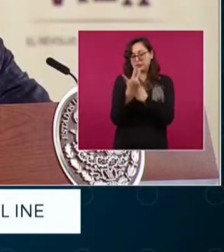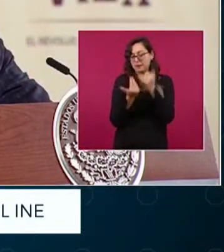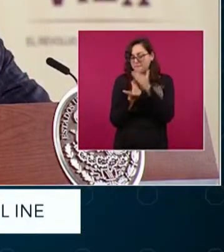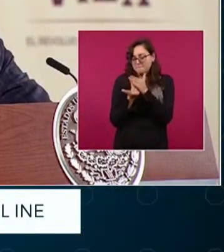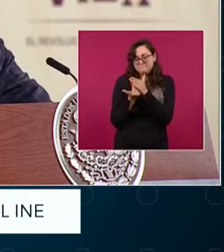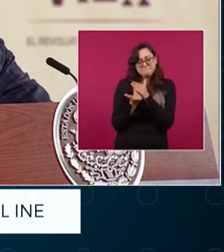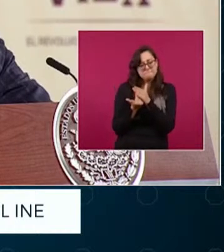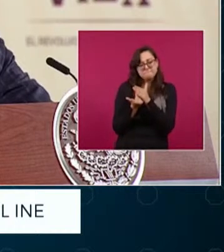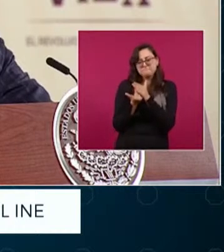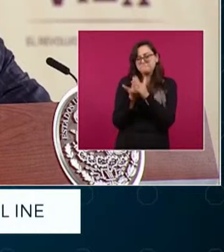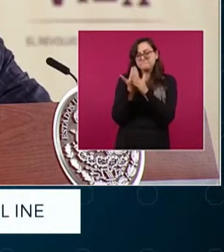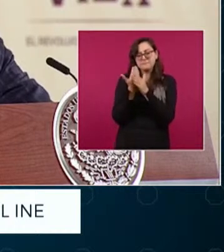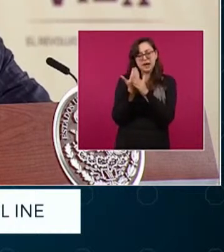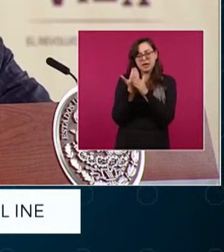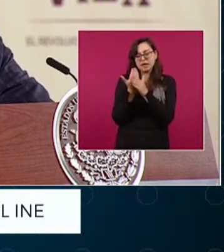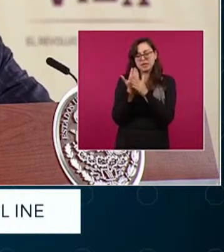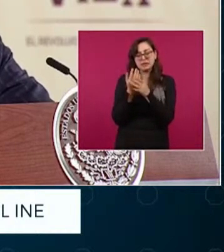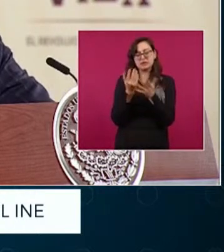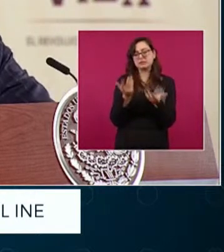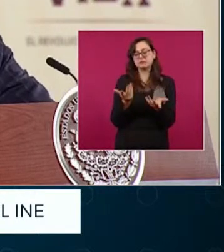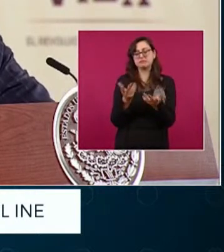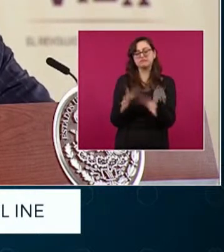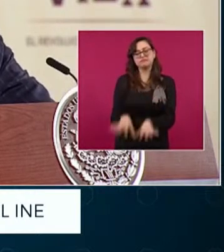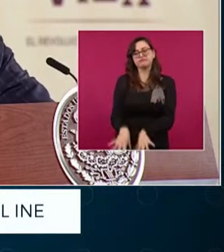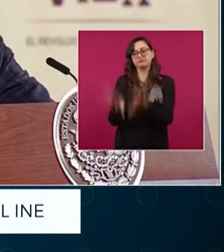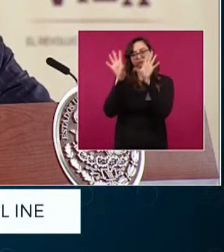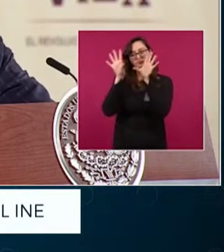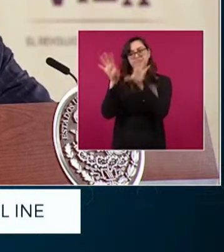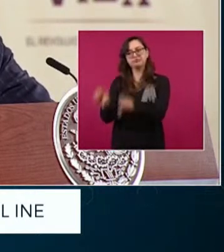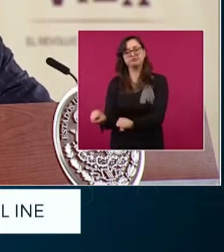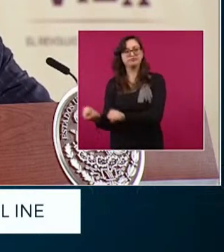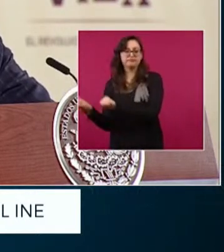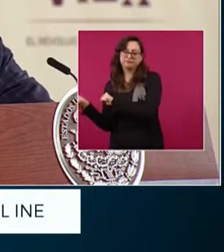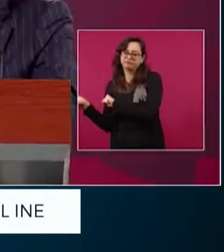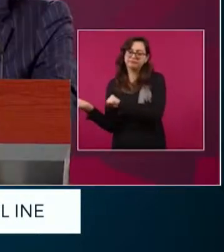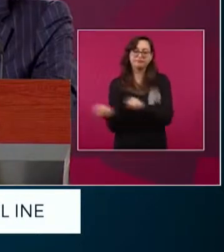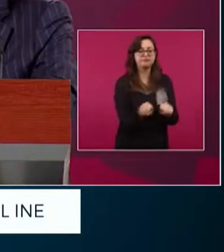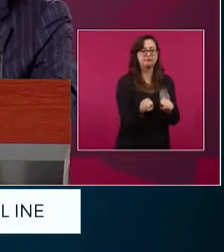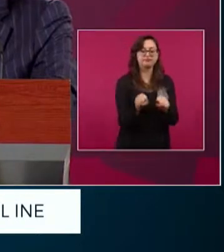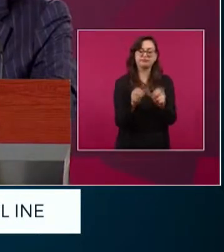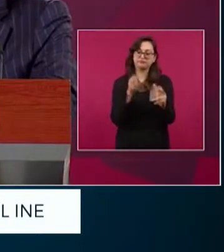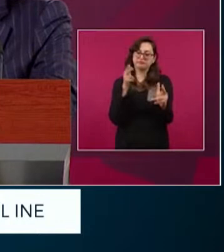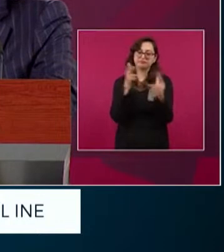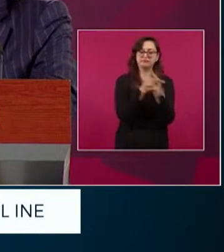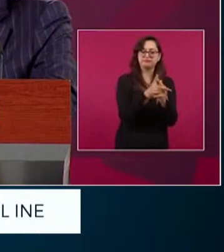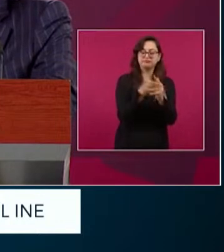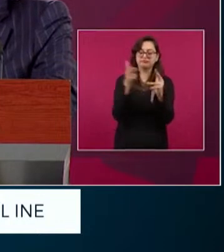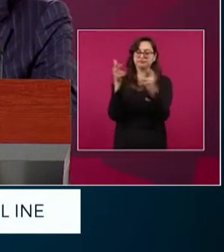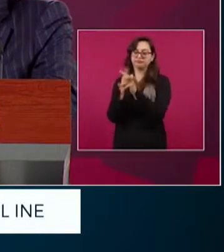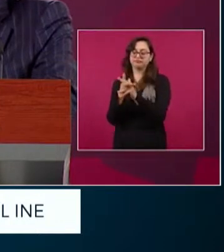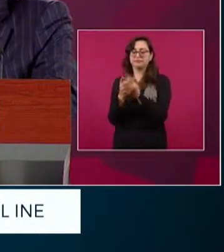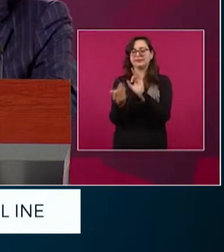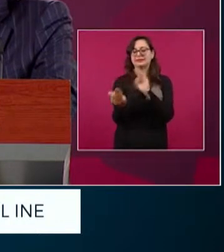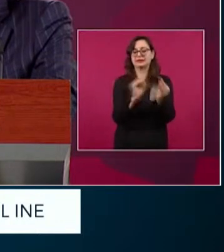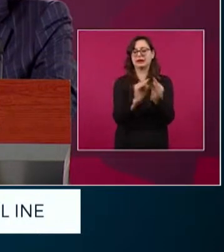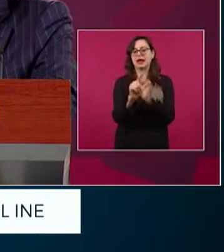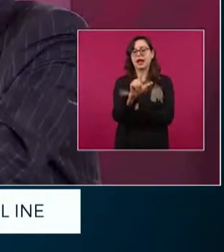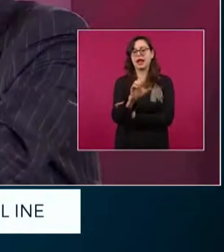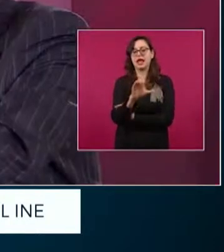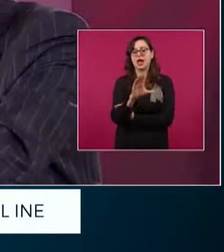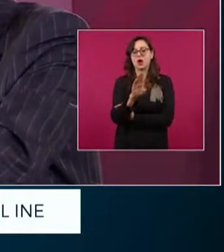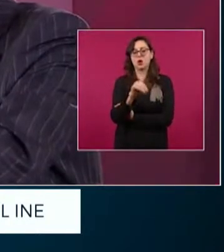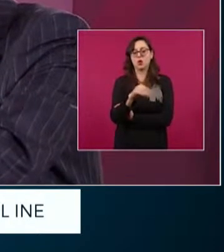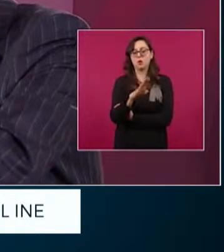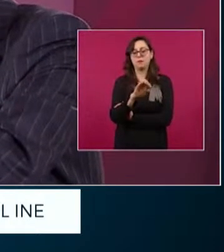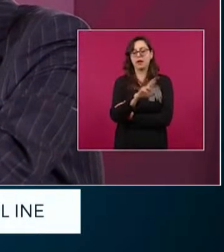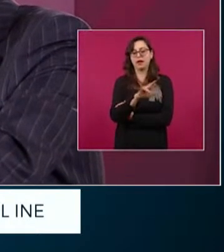la elegida. Además, destacó que su gobierno está de acuerdo en que se promueva la participación de las mujeres en la vida pública. Vamos a